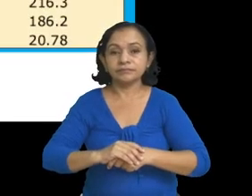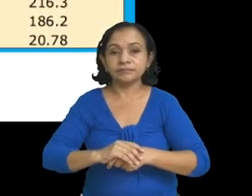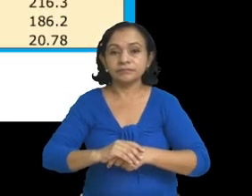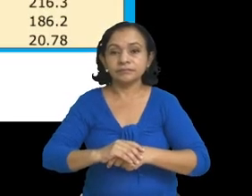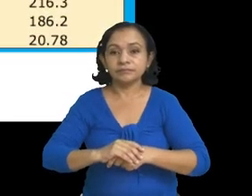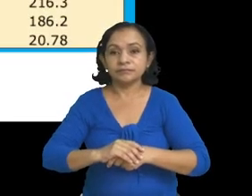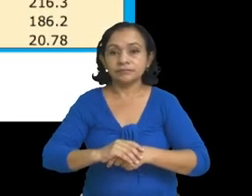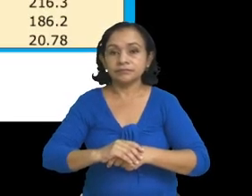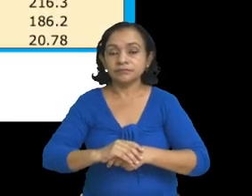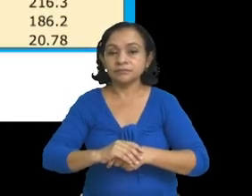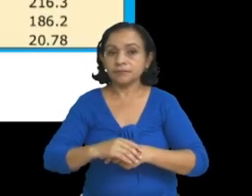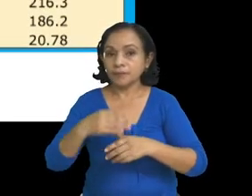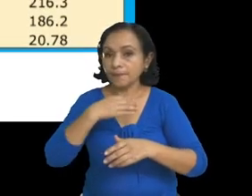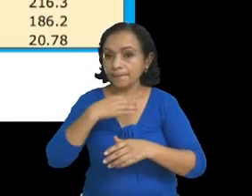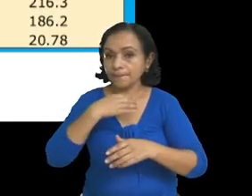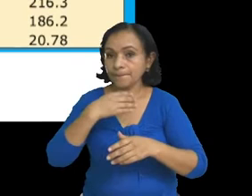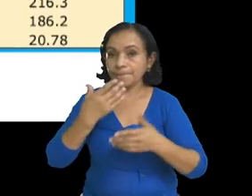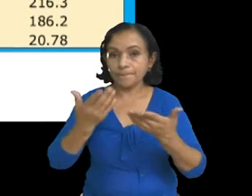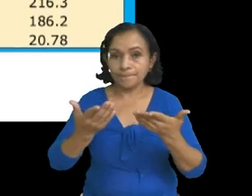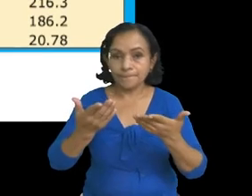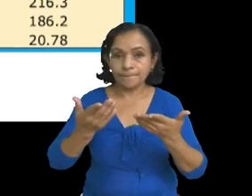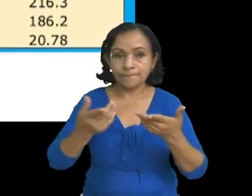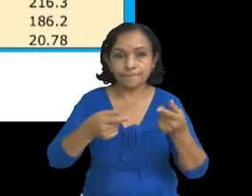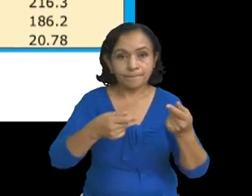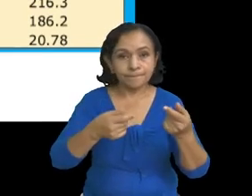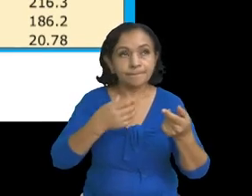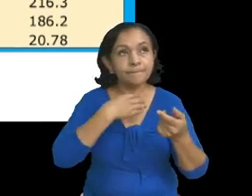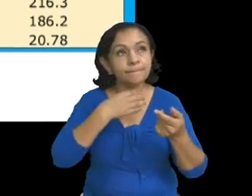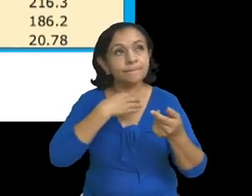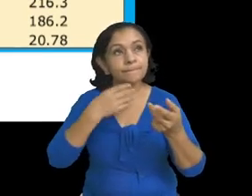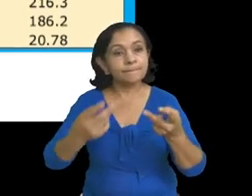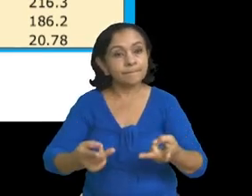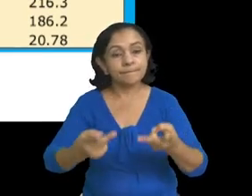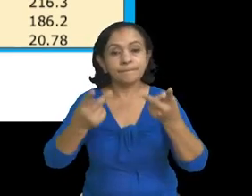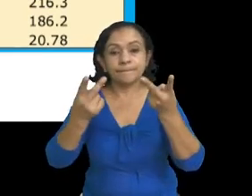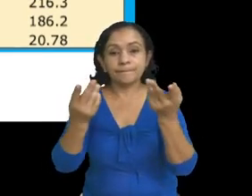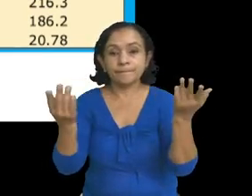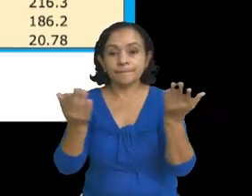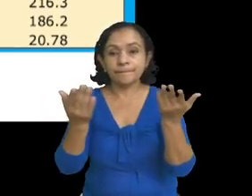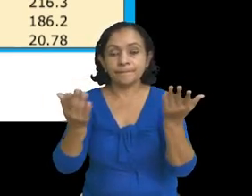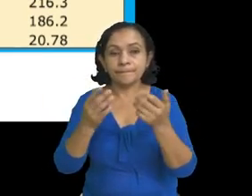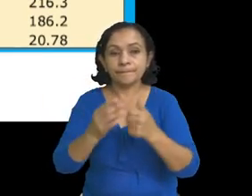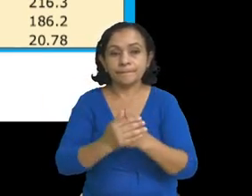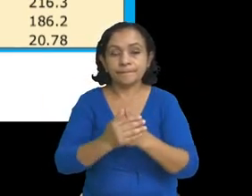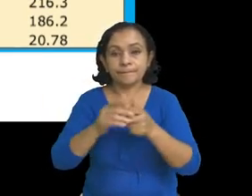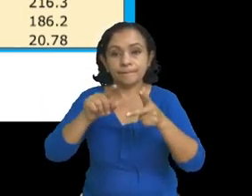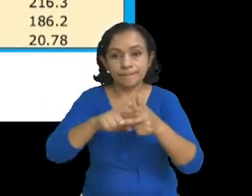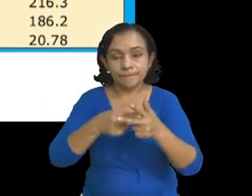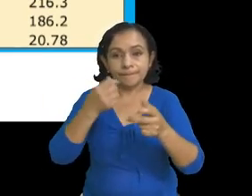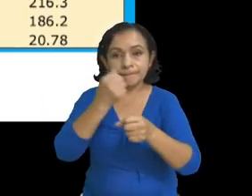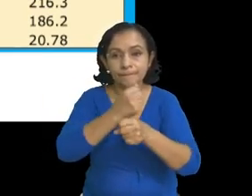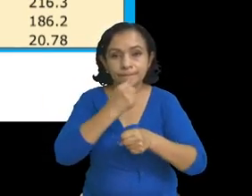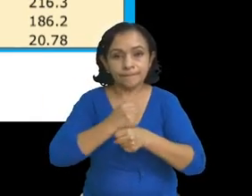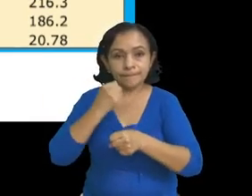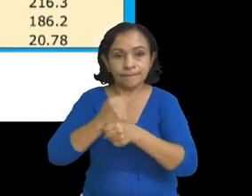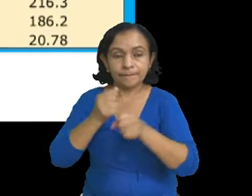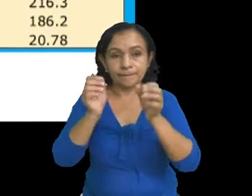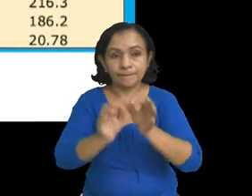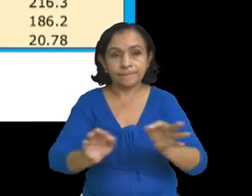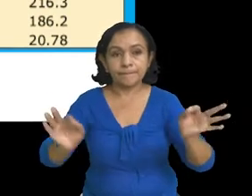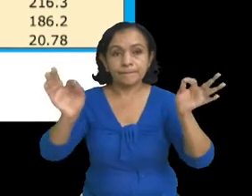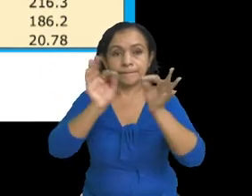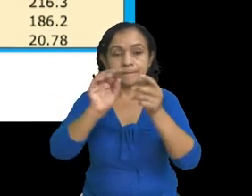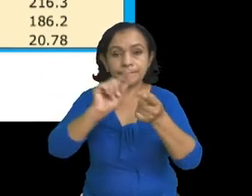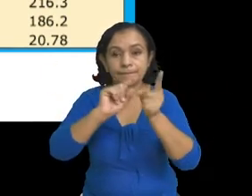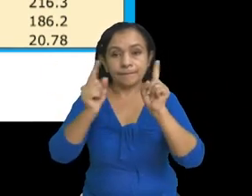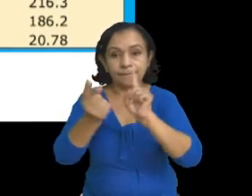que puso su panadería o puso su ¿cómo que se llama? Sus emprendimientos, ¿no? Es decir, y es importante porque cambia la